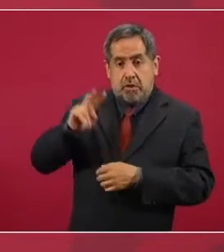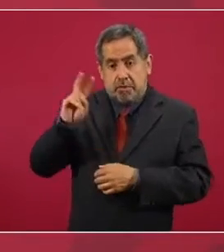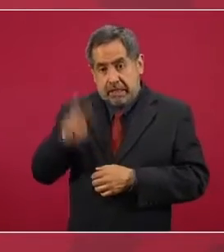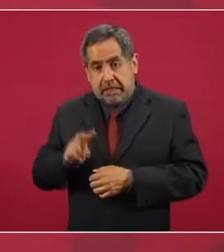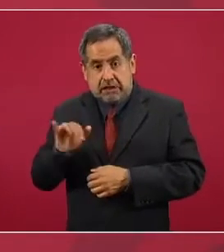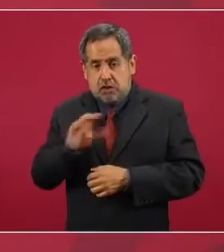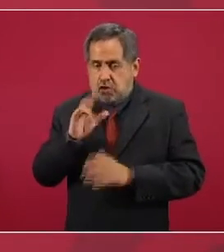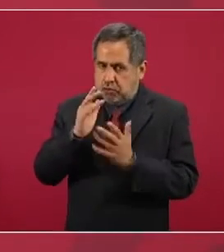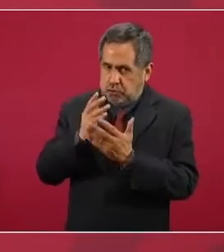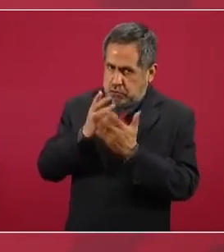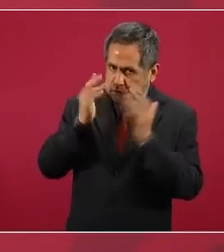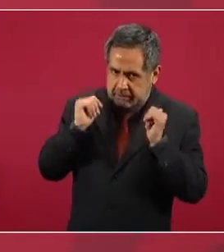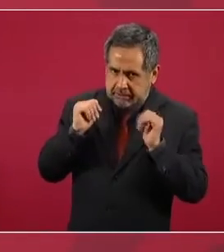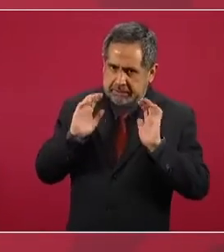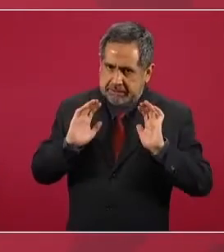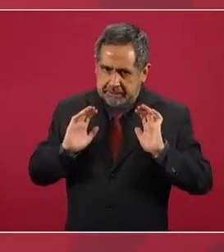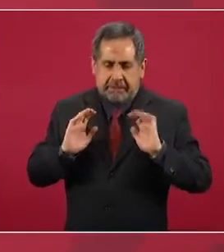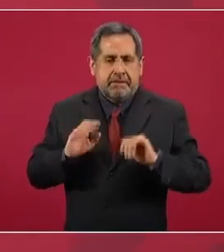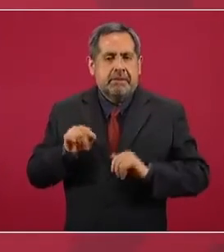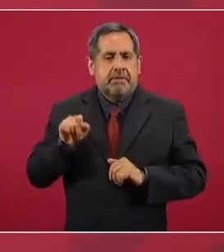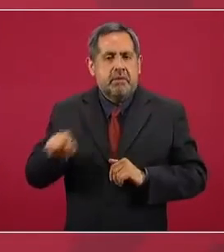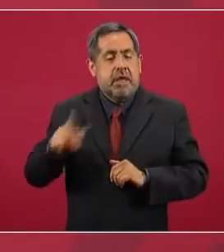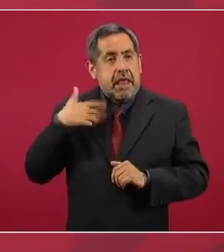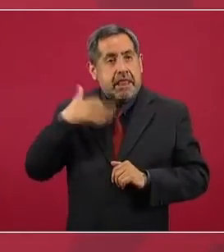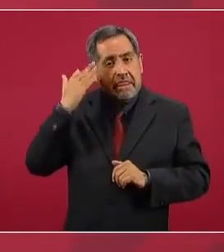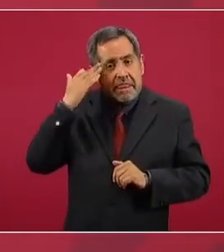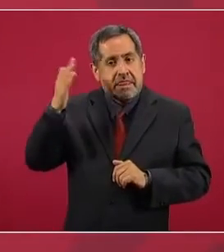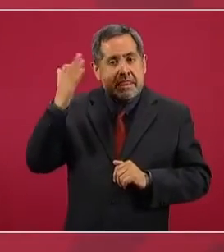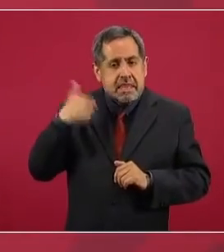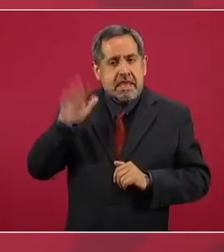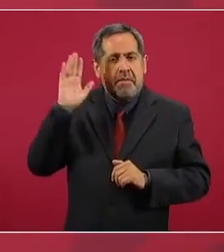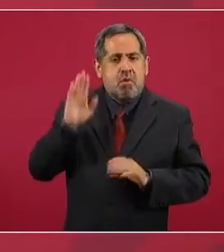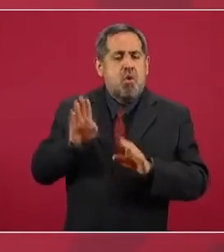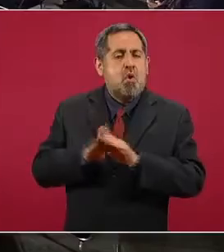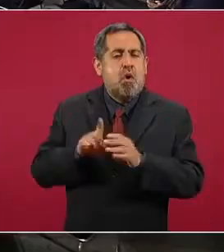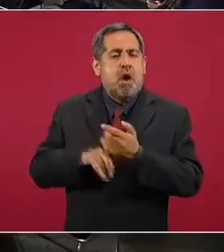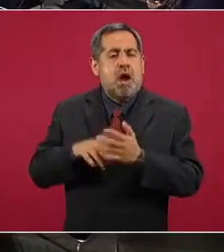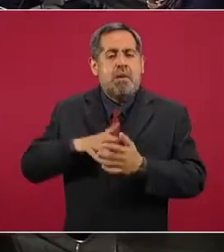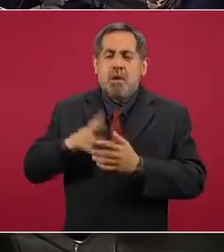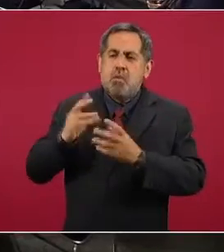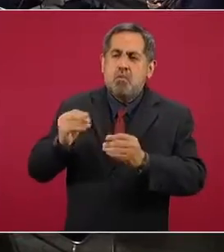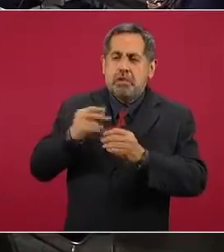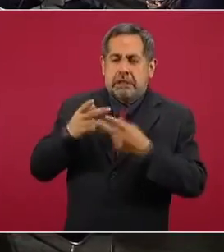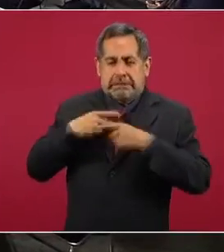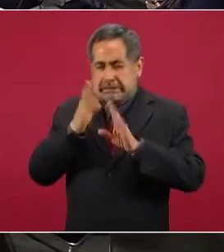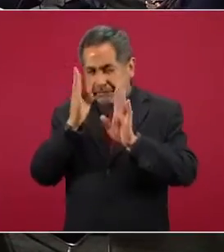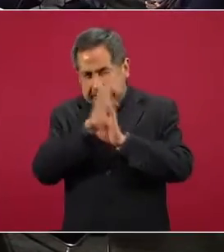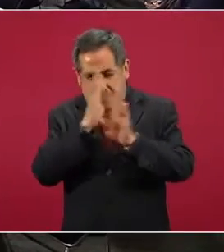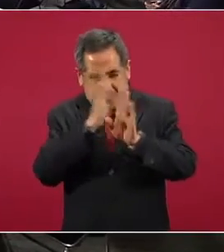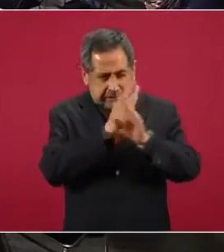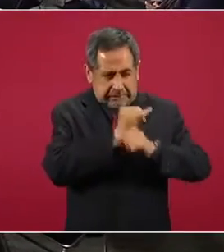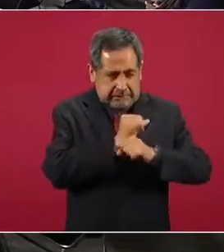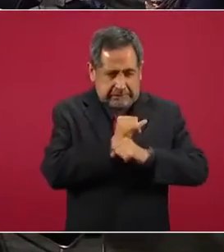era así? Porque en ese entonces había mucho espionaje.